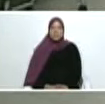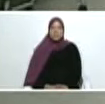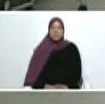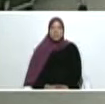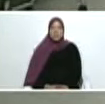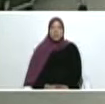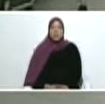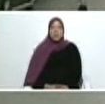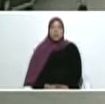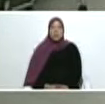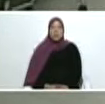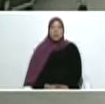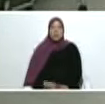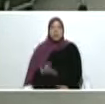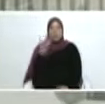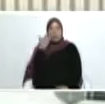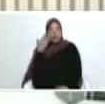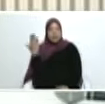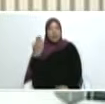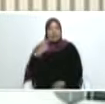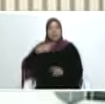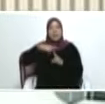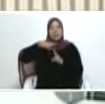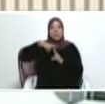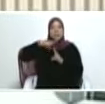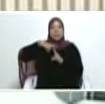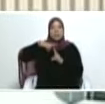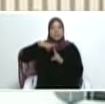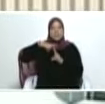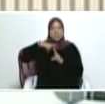Quitaron la imagen del Táchira.